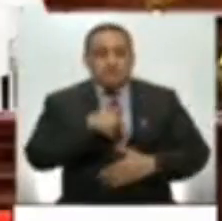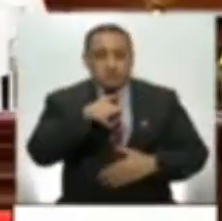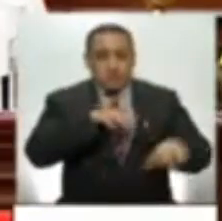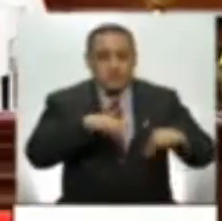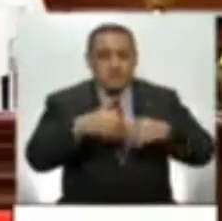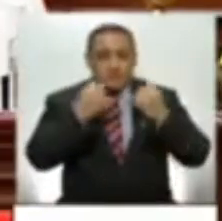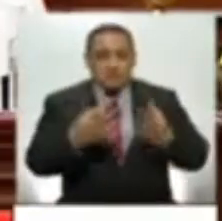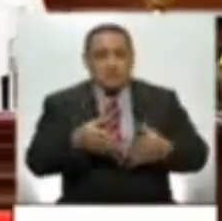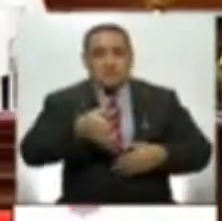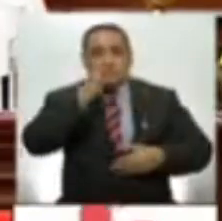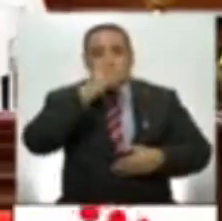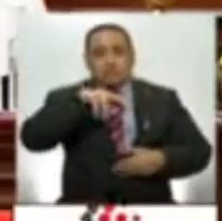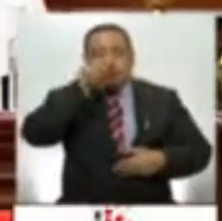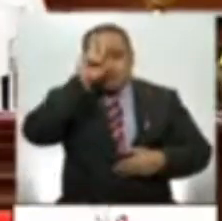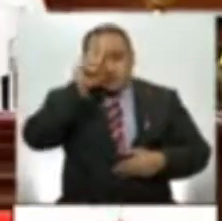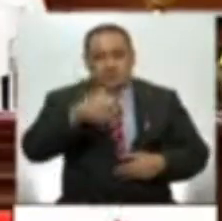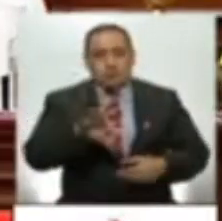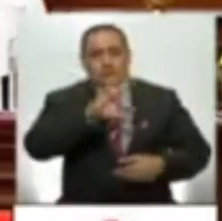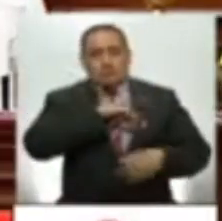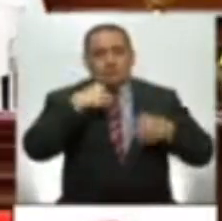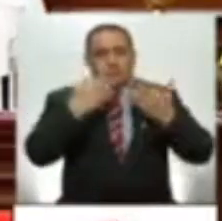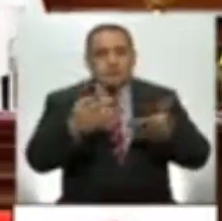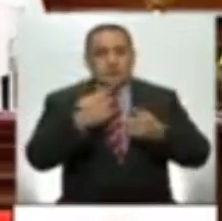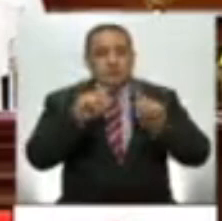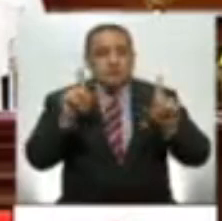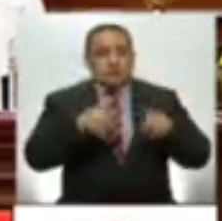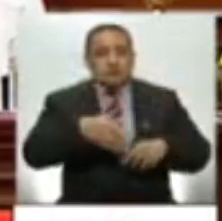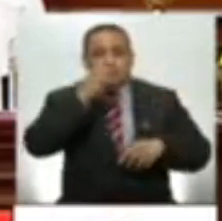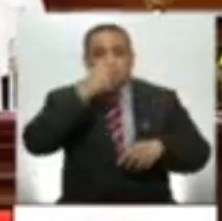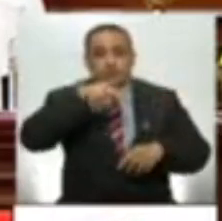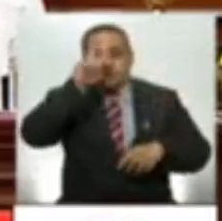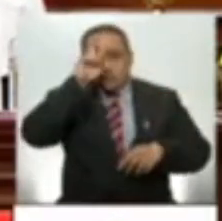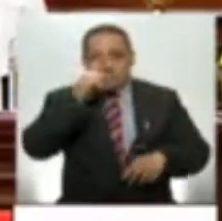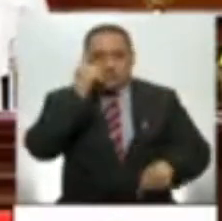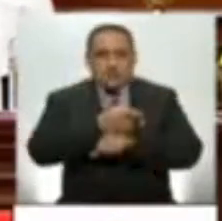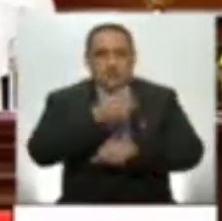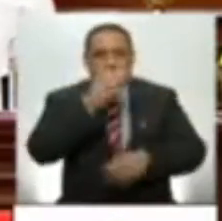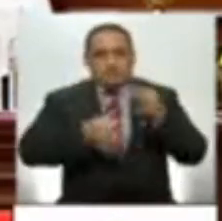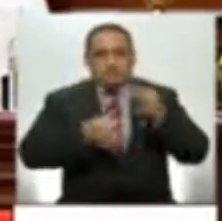hace, que la patria le premie, sino que la nación se lo demande.